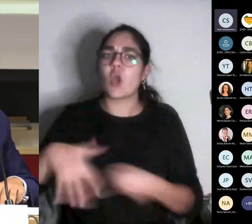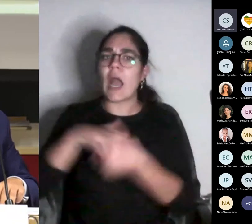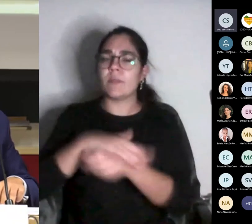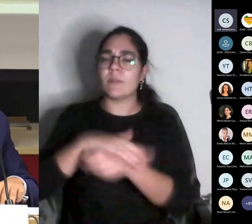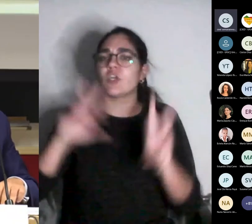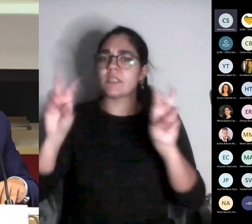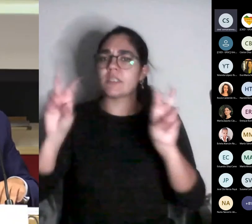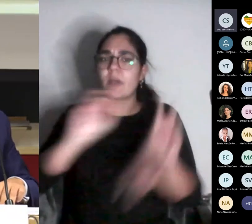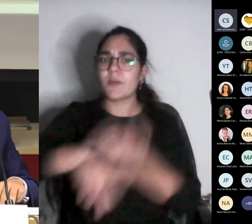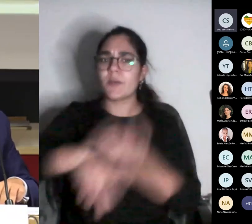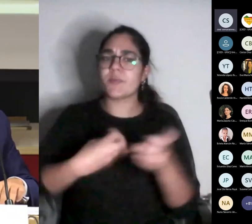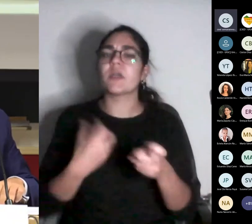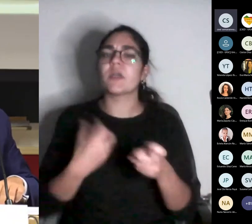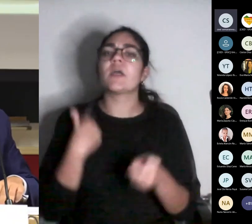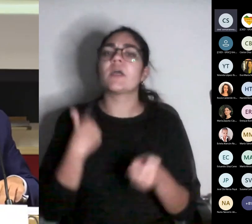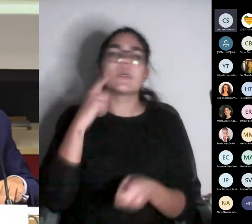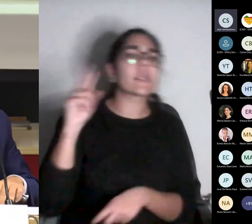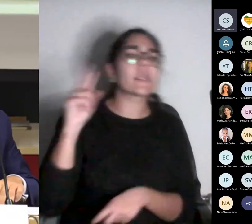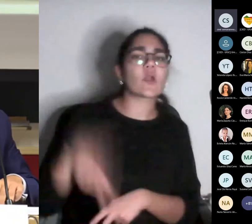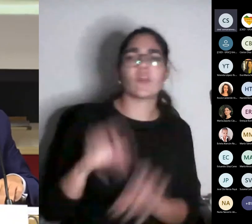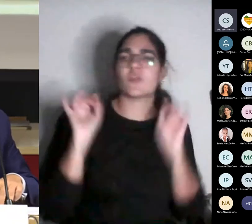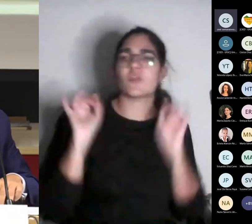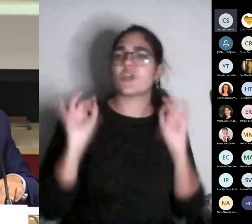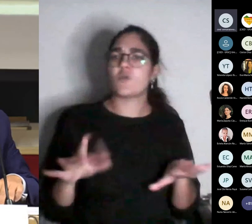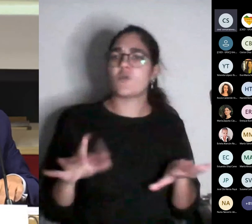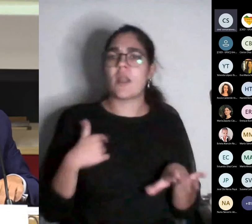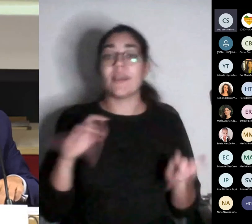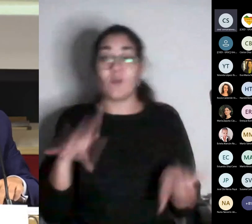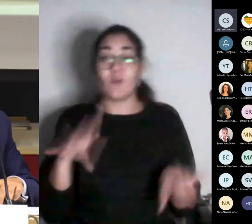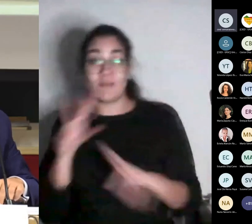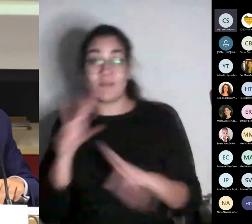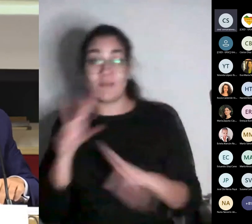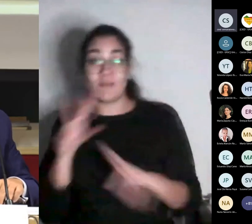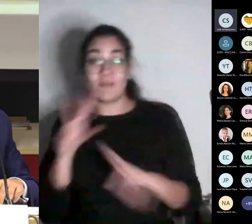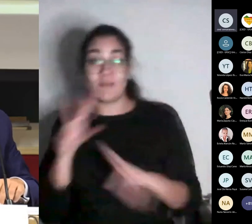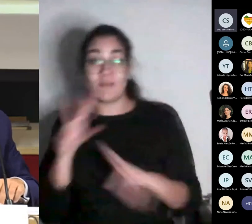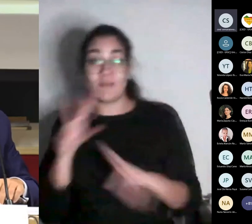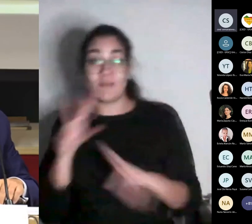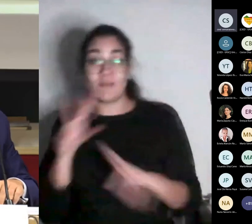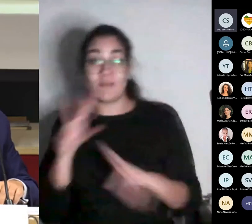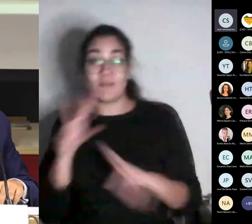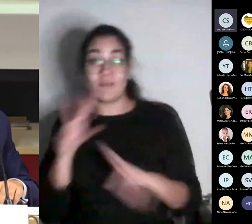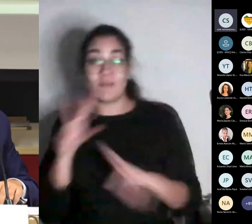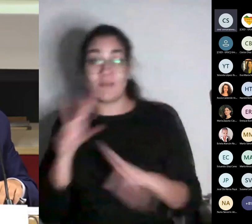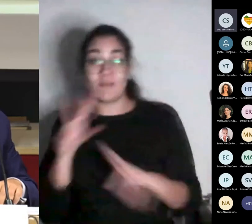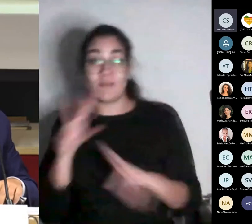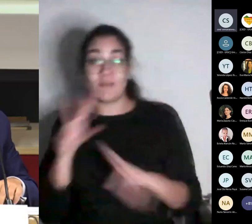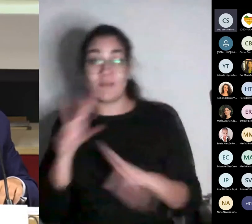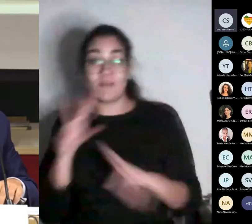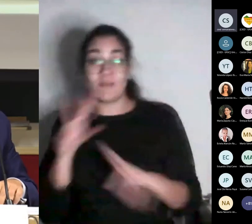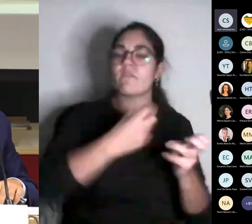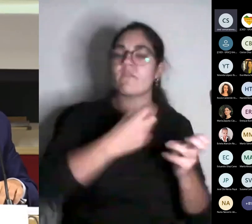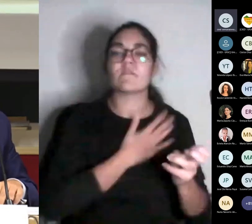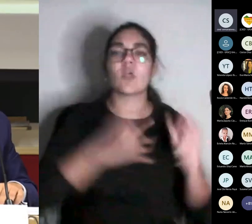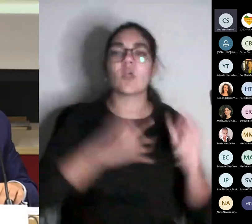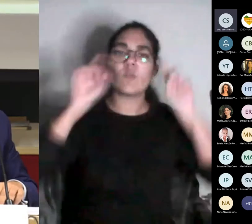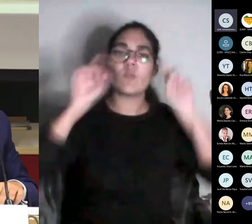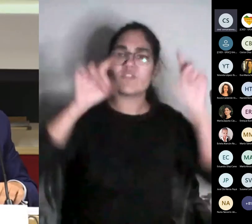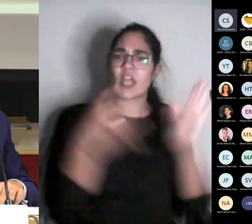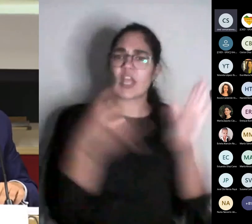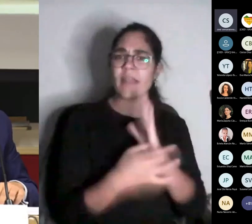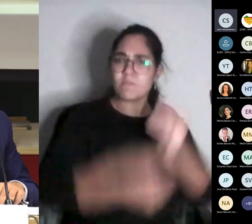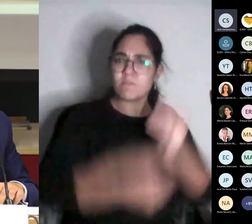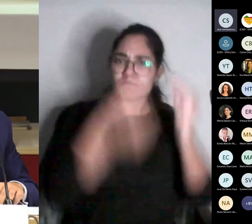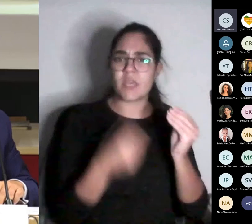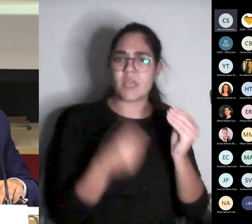que el de investigación, puesto que ambas facetas son imprescindibles para ser un buen profesor, para